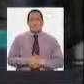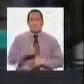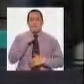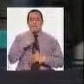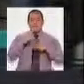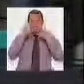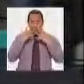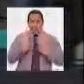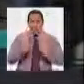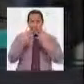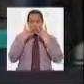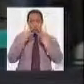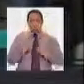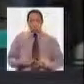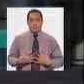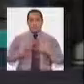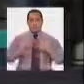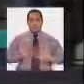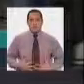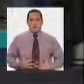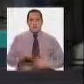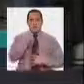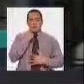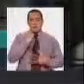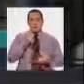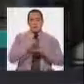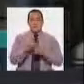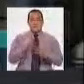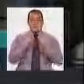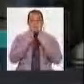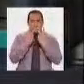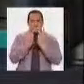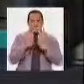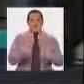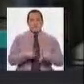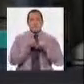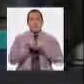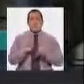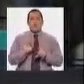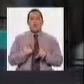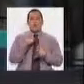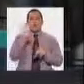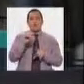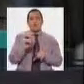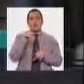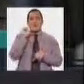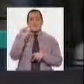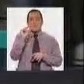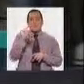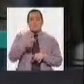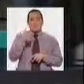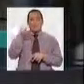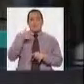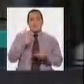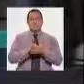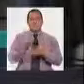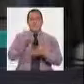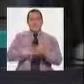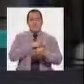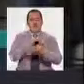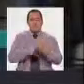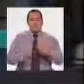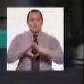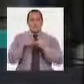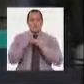las radiografías del terrorista Tito, en donde se encontró otra bala, con lo cual se desbarató la